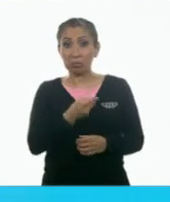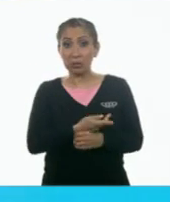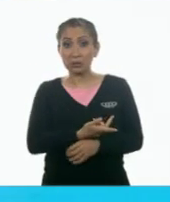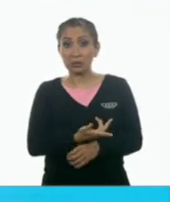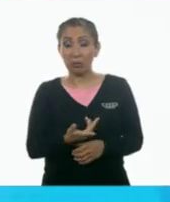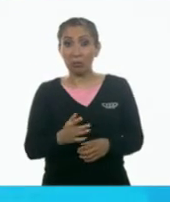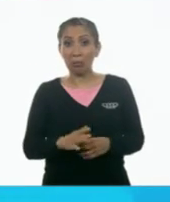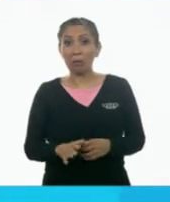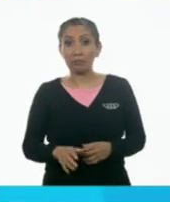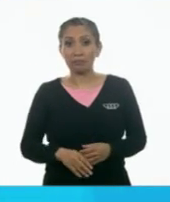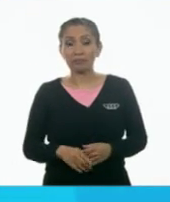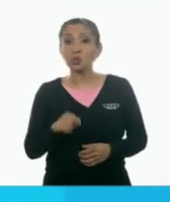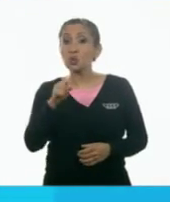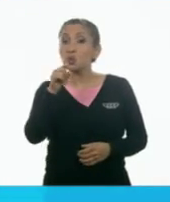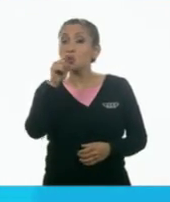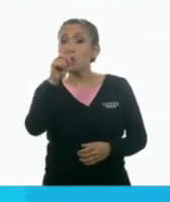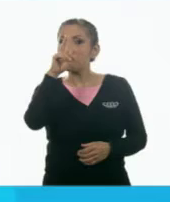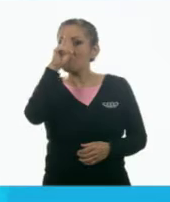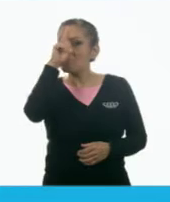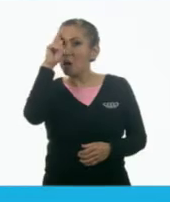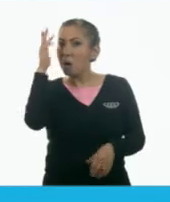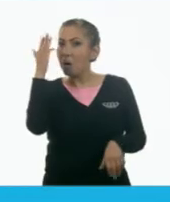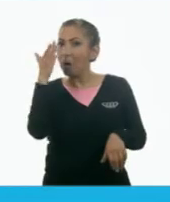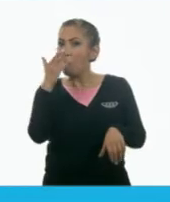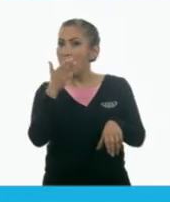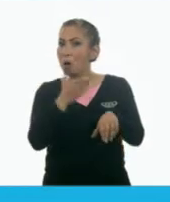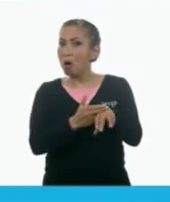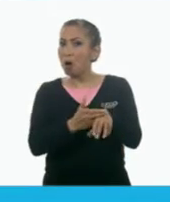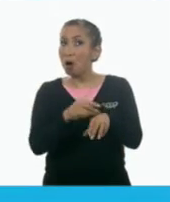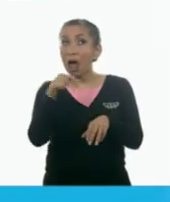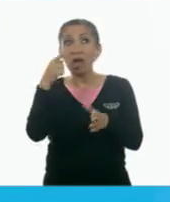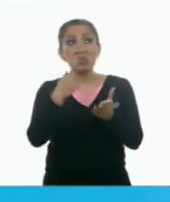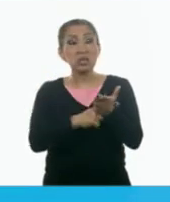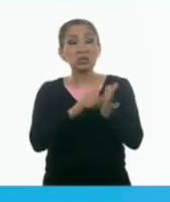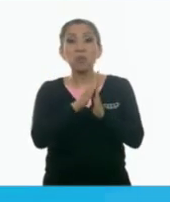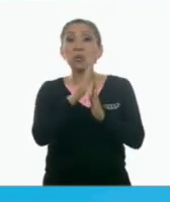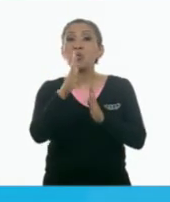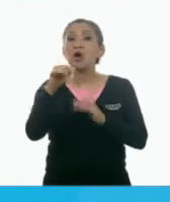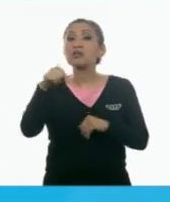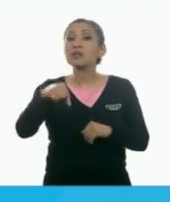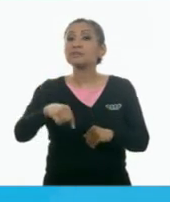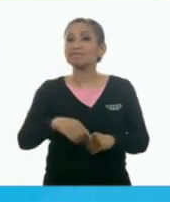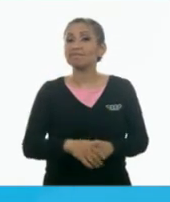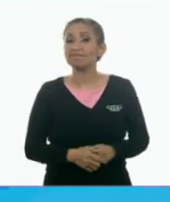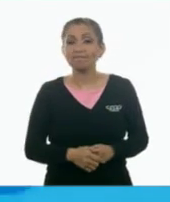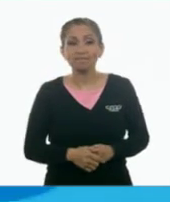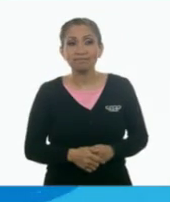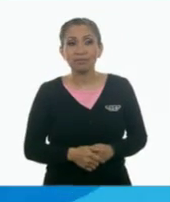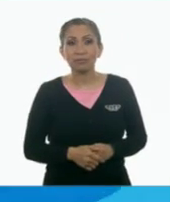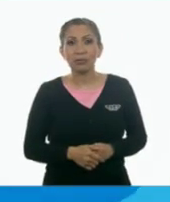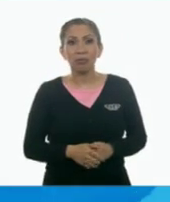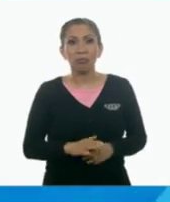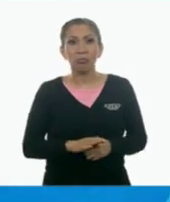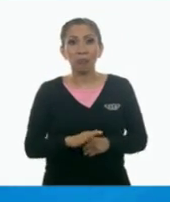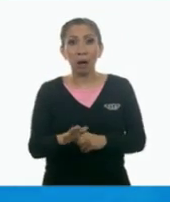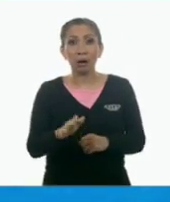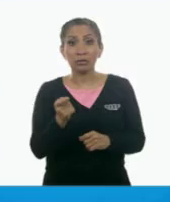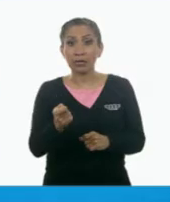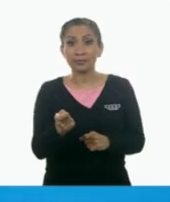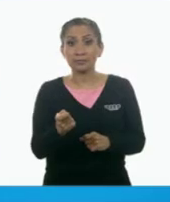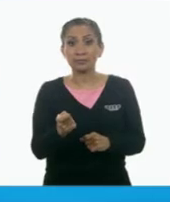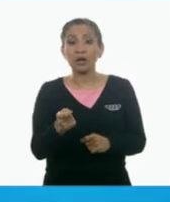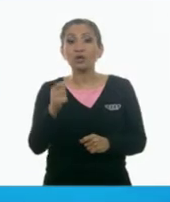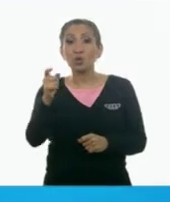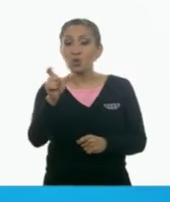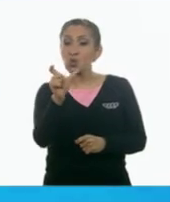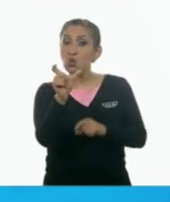pasará? Recibirán el peor castigo que puede haber en una biblioteca. ¿Y cuál es ese?